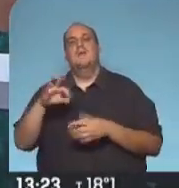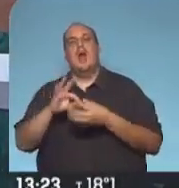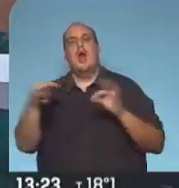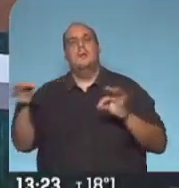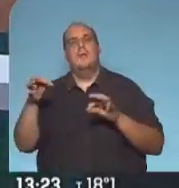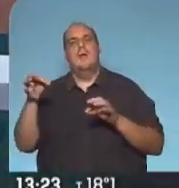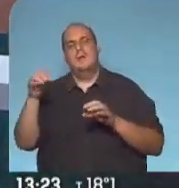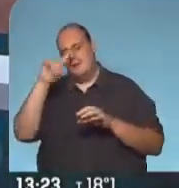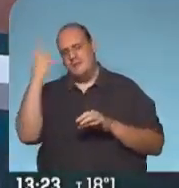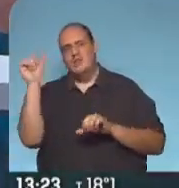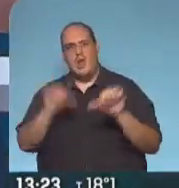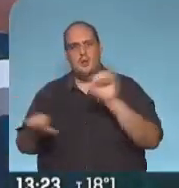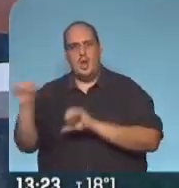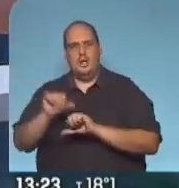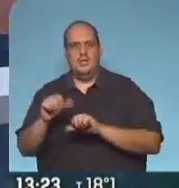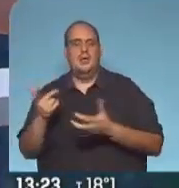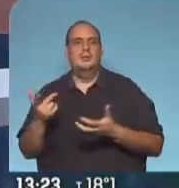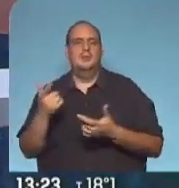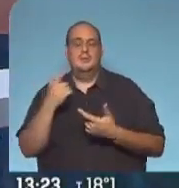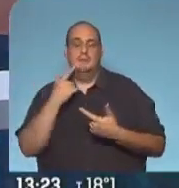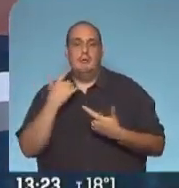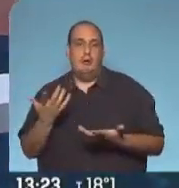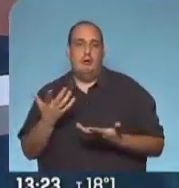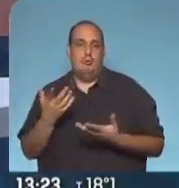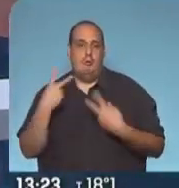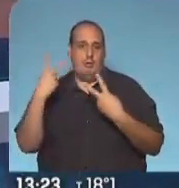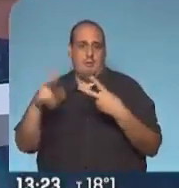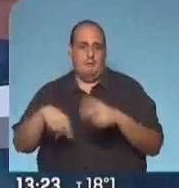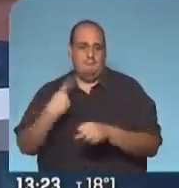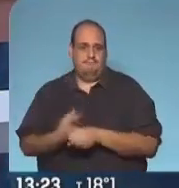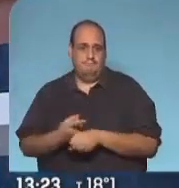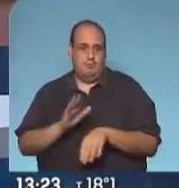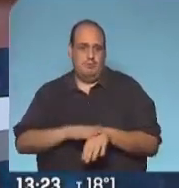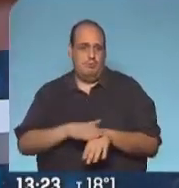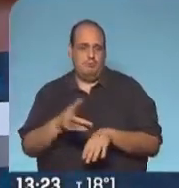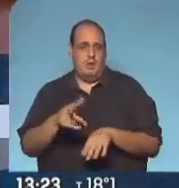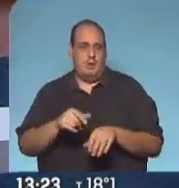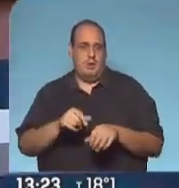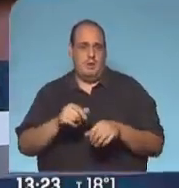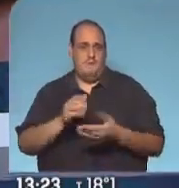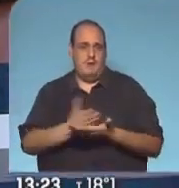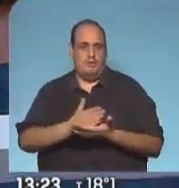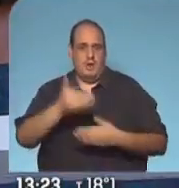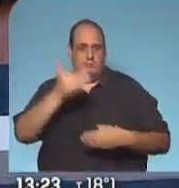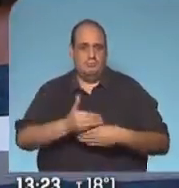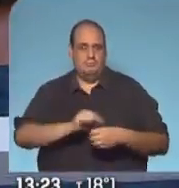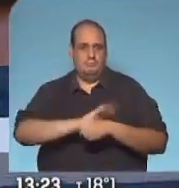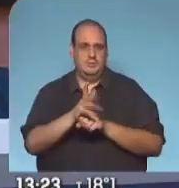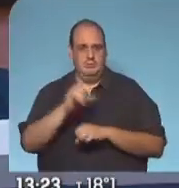de Biología. Lamentablemente, claro, no pudo viajar por esta situación, por el cierre de fronteras, por el coronavirus, por